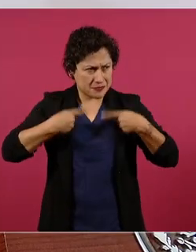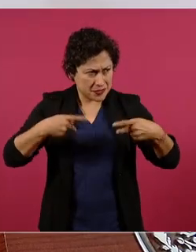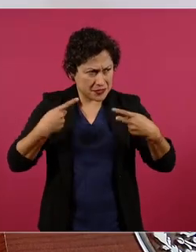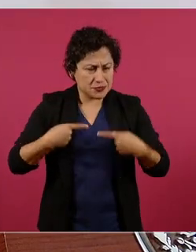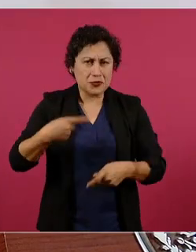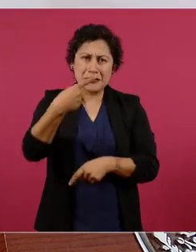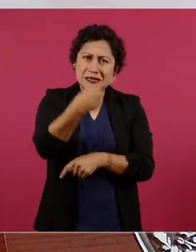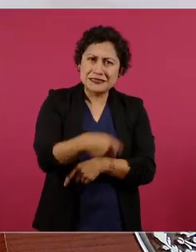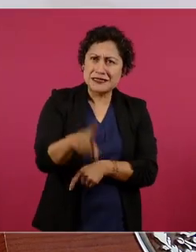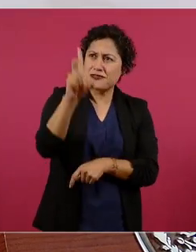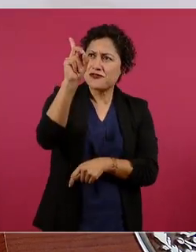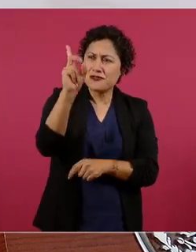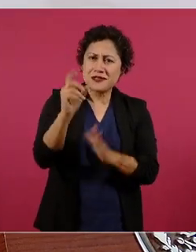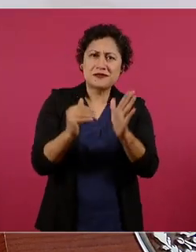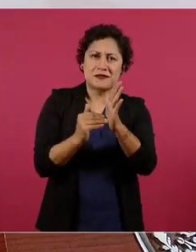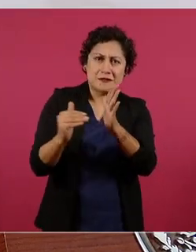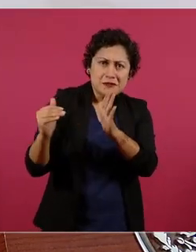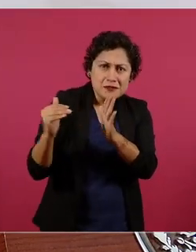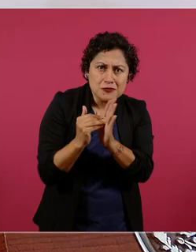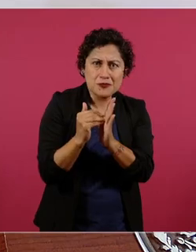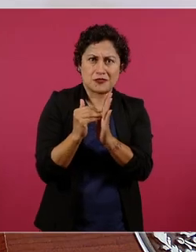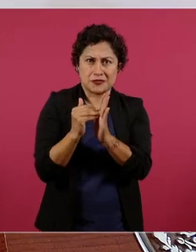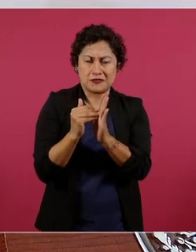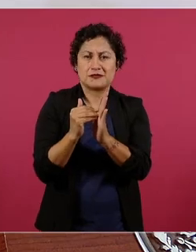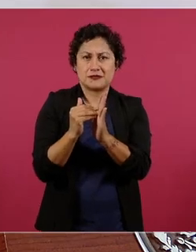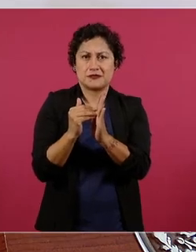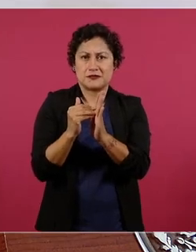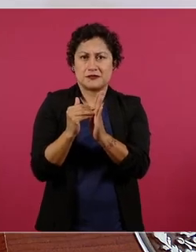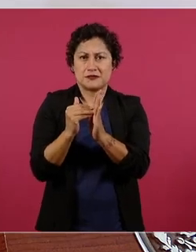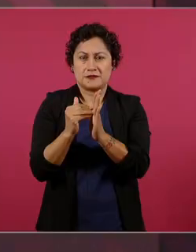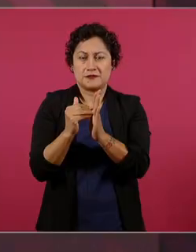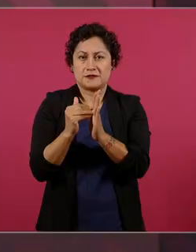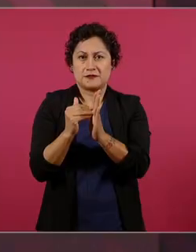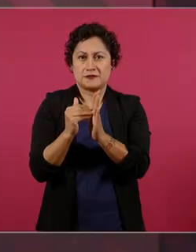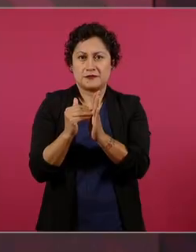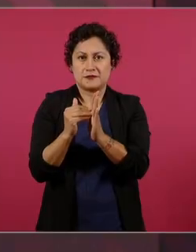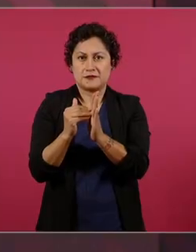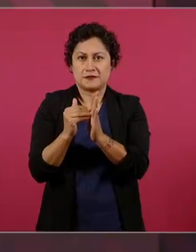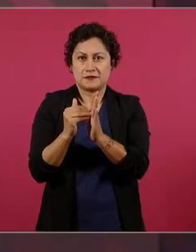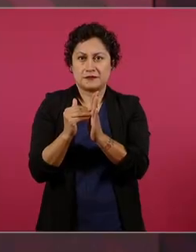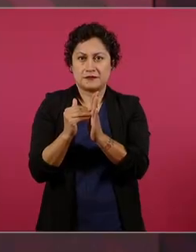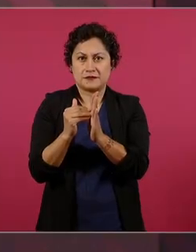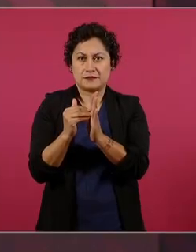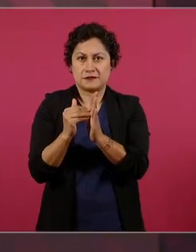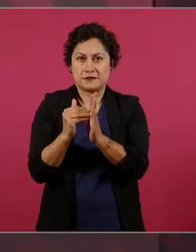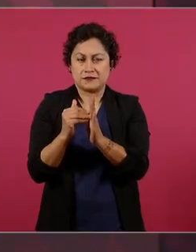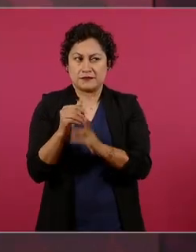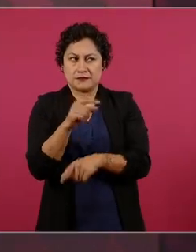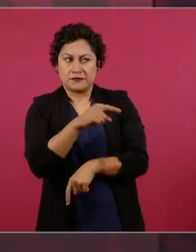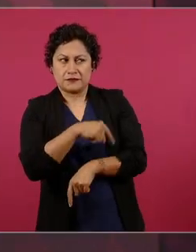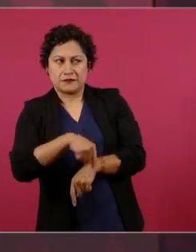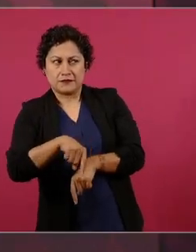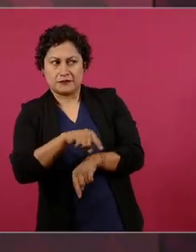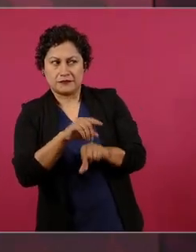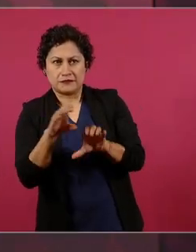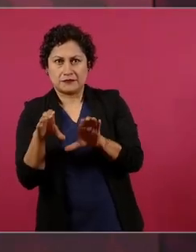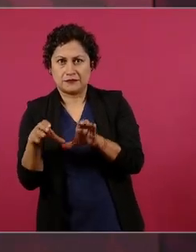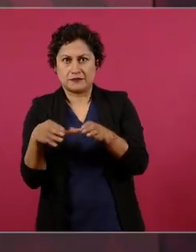de habitantes van a defender los intereses